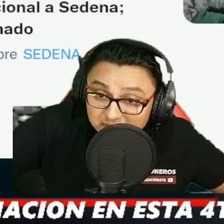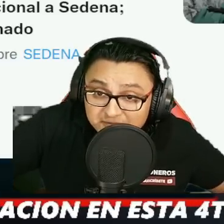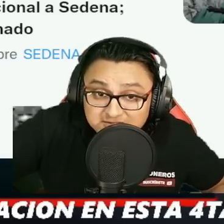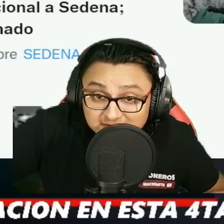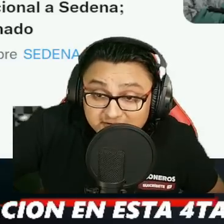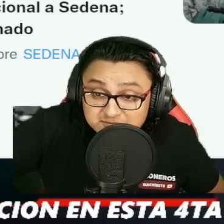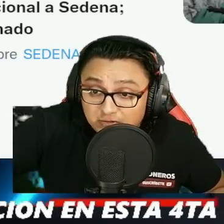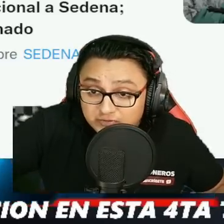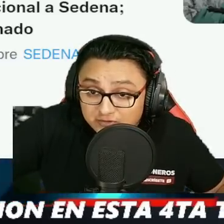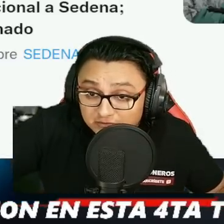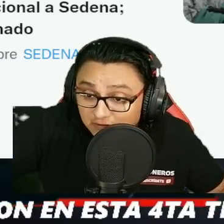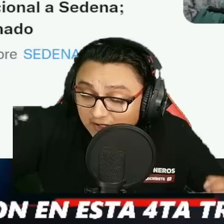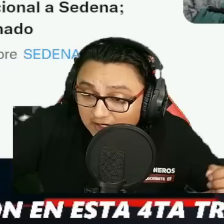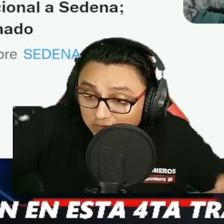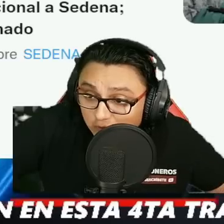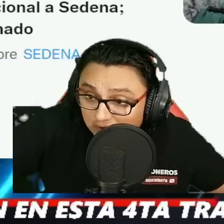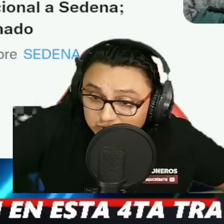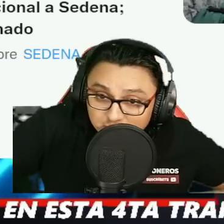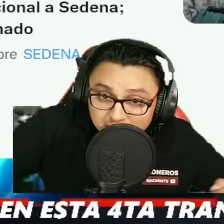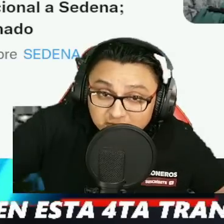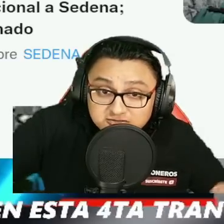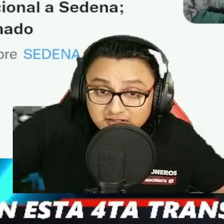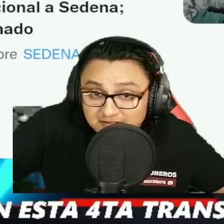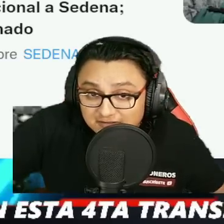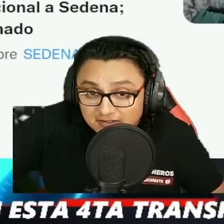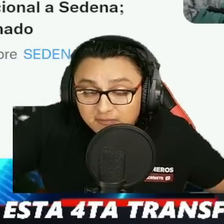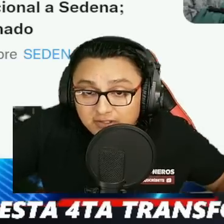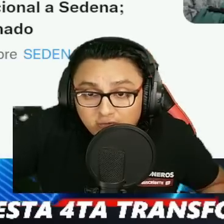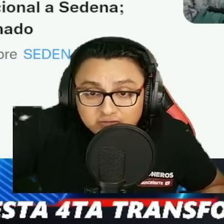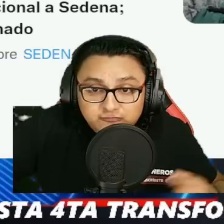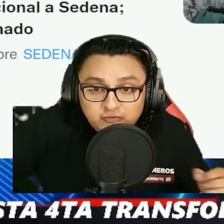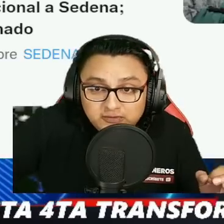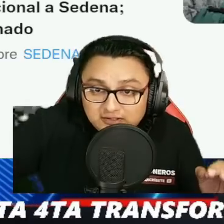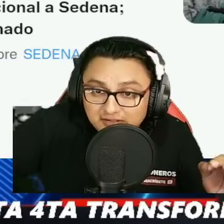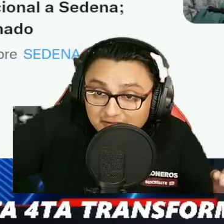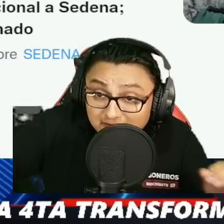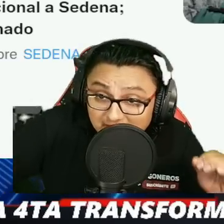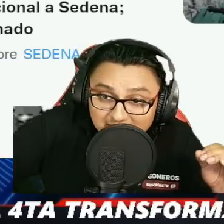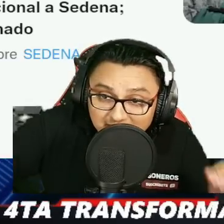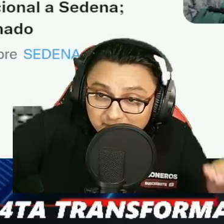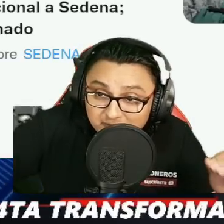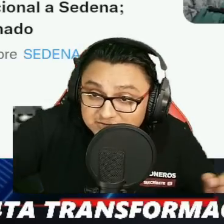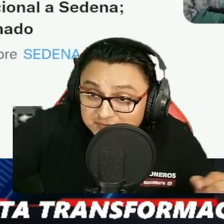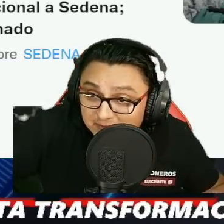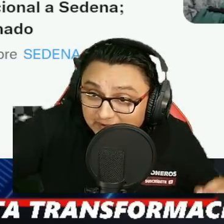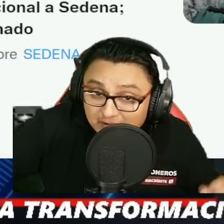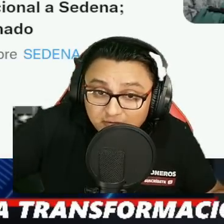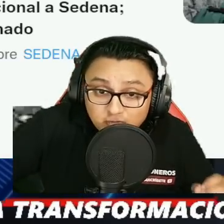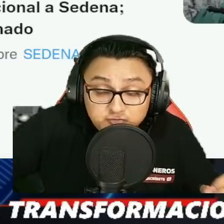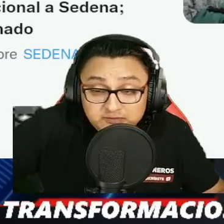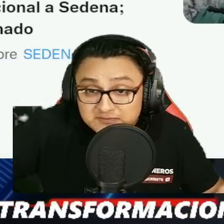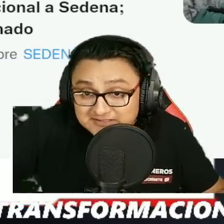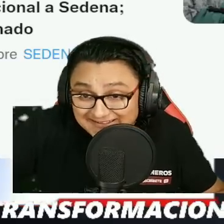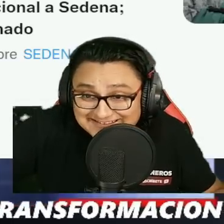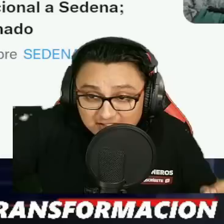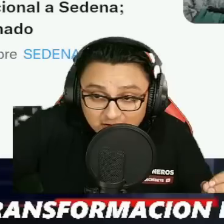con el presidente Andrés Manuel López Obrador, en el cual nos compartió lo siguiente. Para el cuarto informe del día 1 de septiembre grabé unos